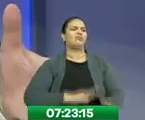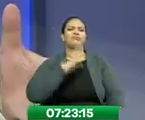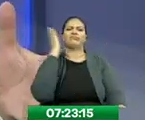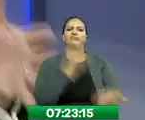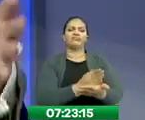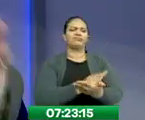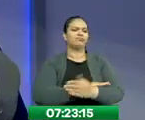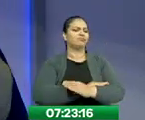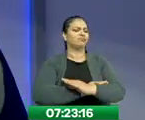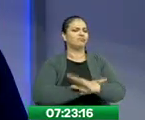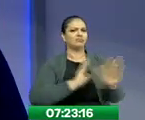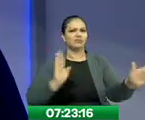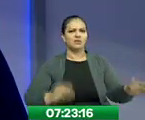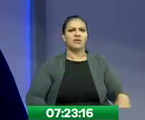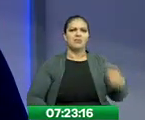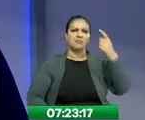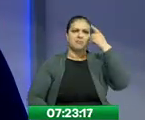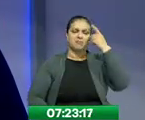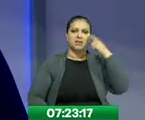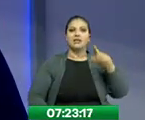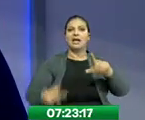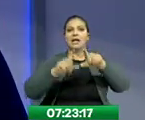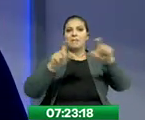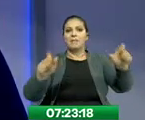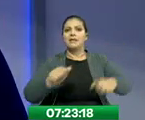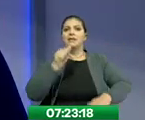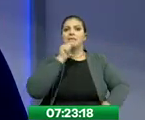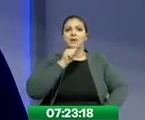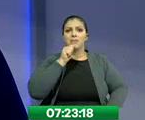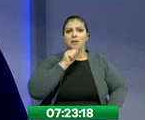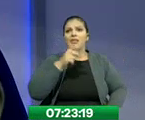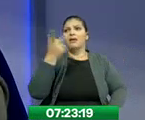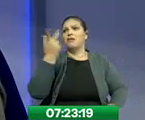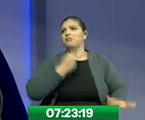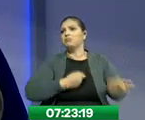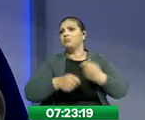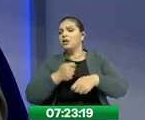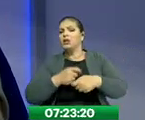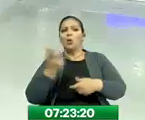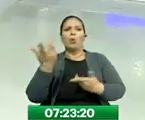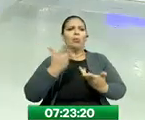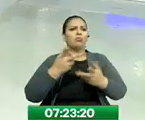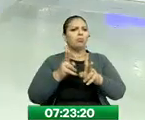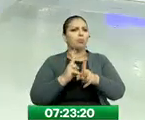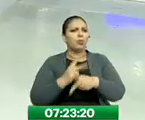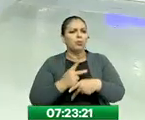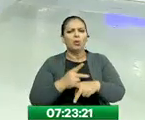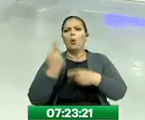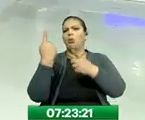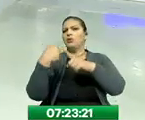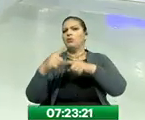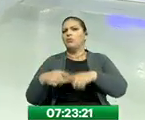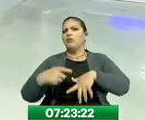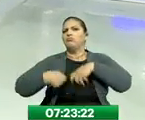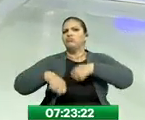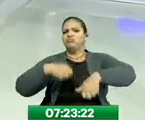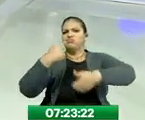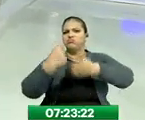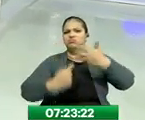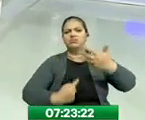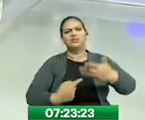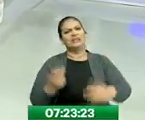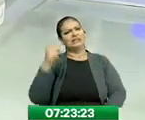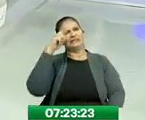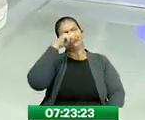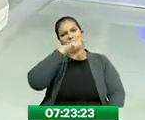por todas, porque no podemos seguir de esta manera. Muchísimas gracias por su presencia. El tiempo de la entrevista ha concluido. Gracias por sus